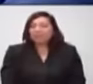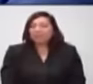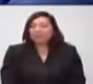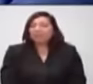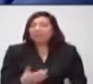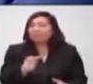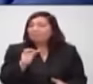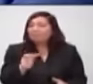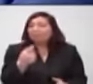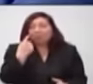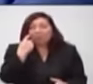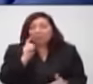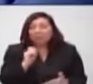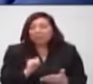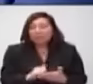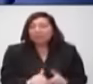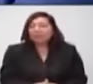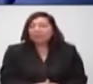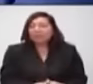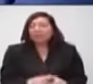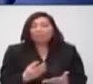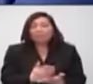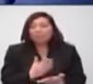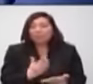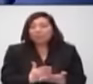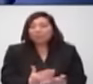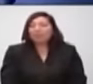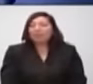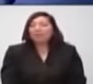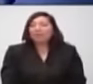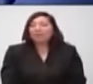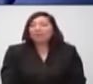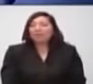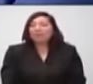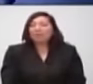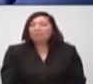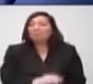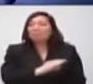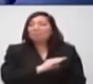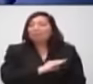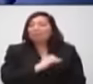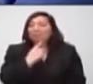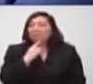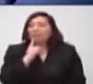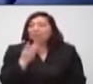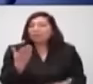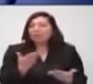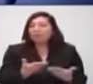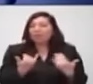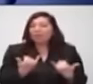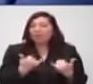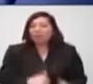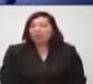y estas personas que desconocen y fomentan el caos vehicular, los premian, llevándolo, pues,